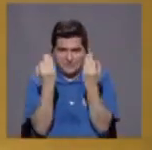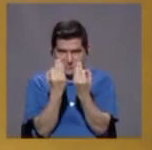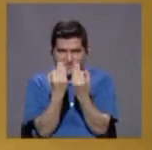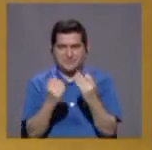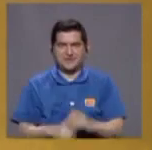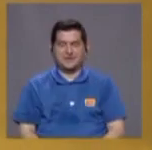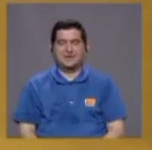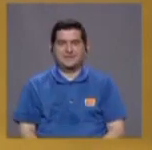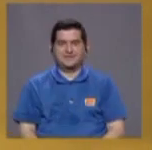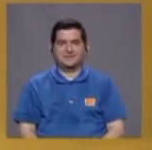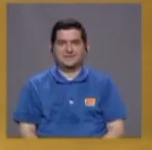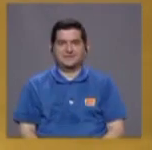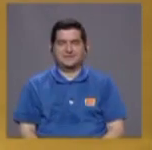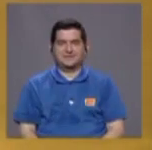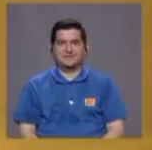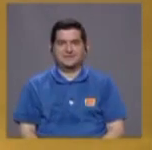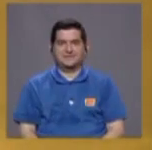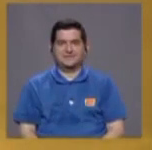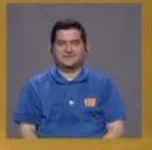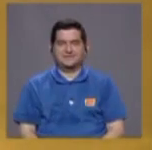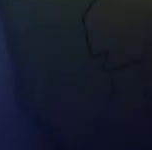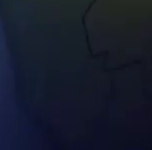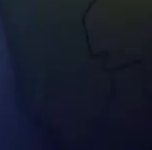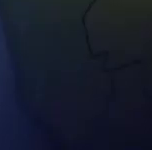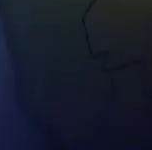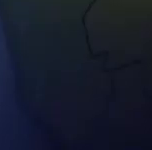y saludos a todos los amigos.